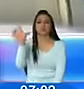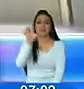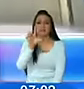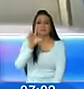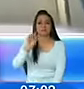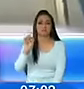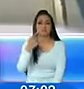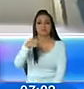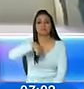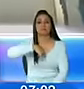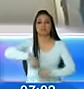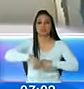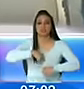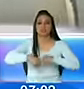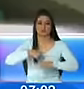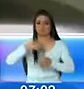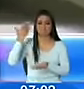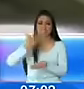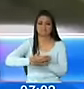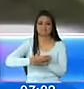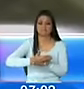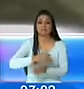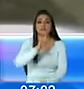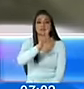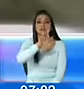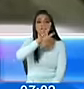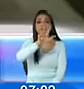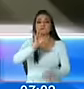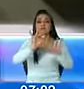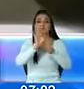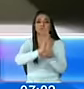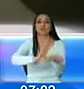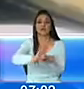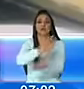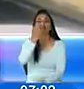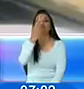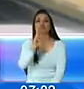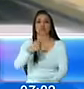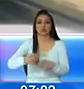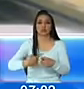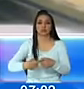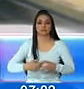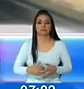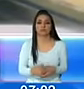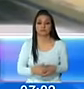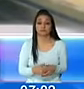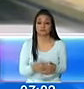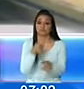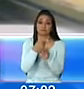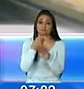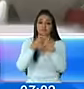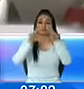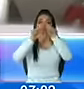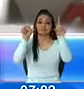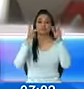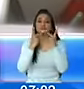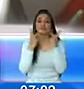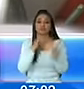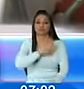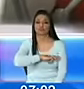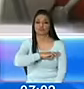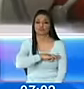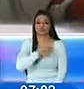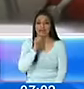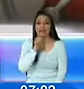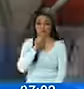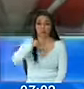del lunes 1 de mayo. El corte afectará a 137 barrios del sur de la ciudad. Ante esto, la empresa pública metropolitana de agua